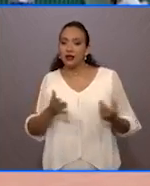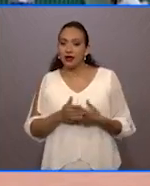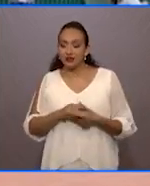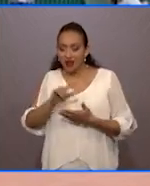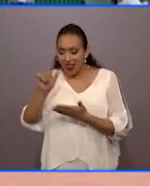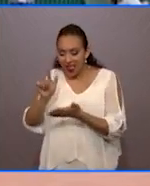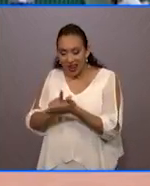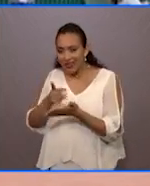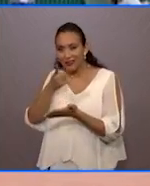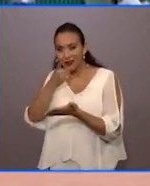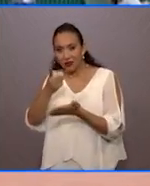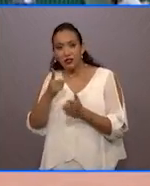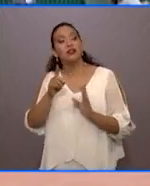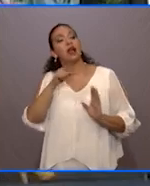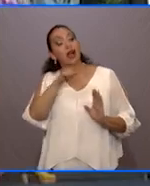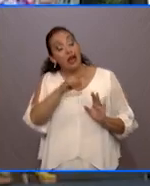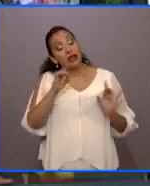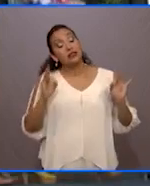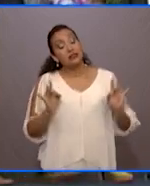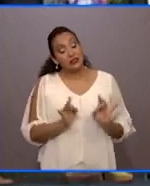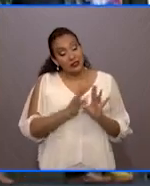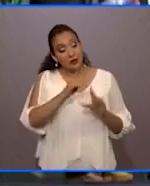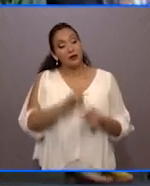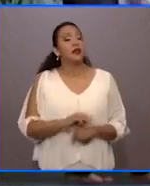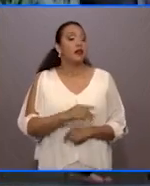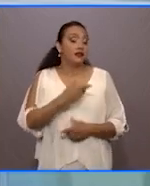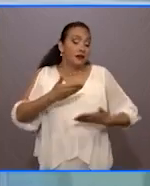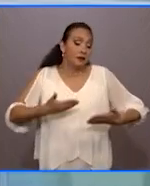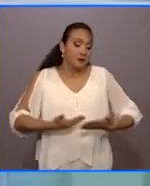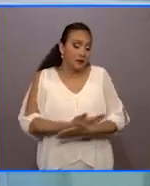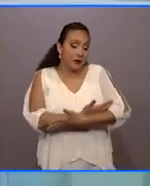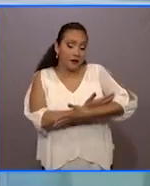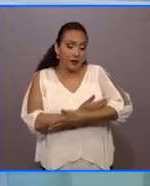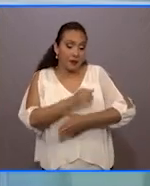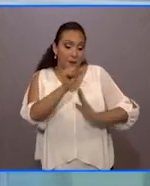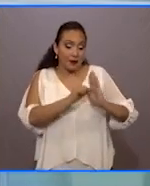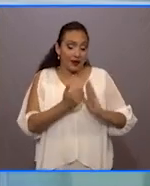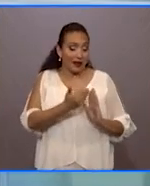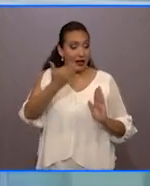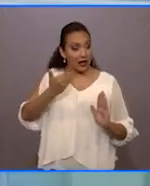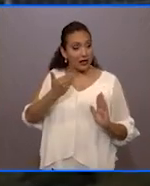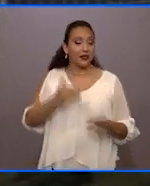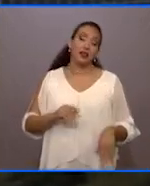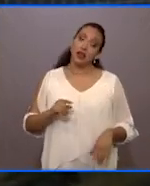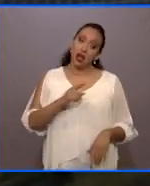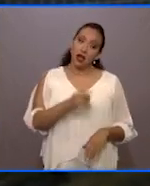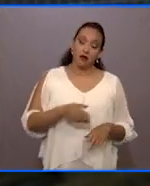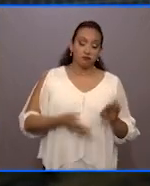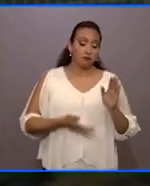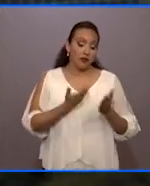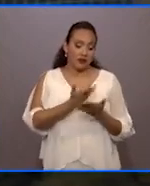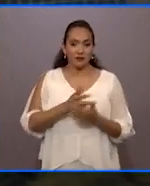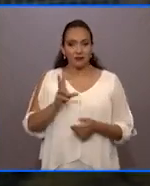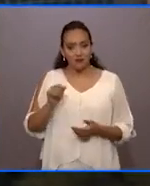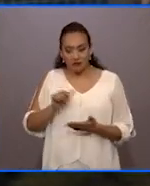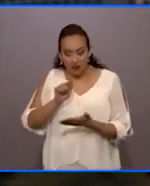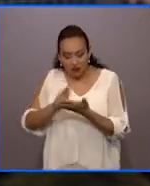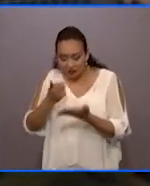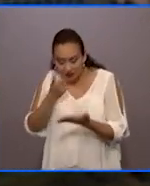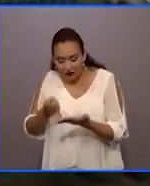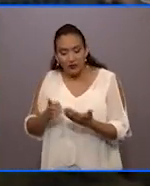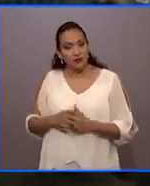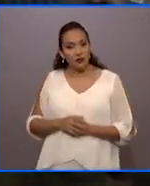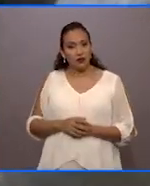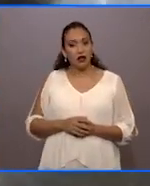previsto en la ley ni en el reglamento. La sala indicó que el Seguro Social no puede determinar que el periodo de descanso por